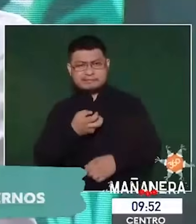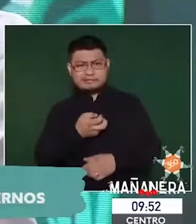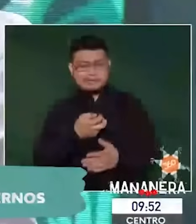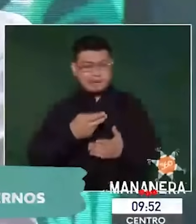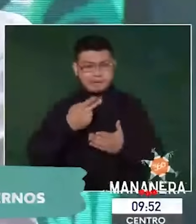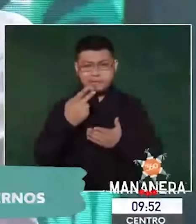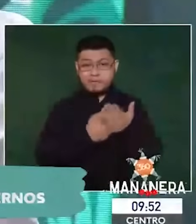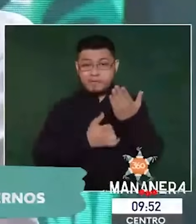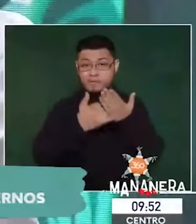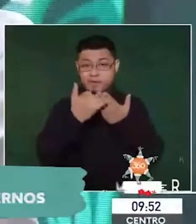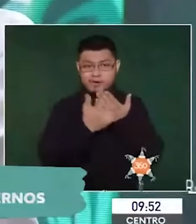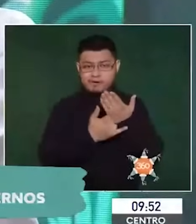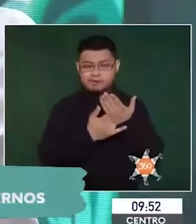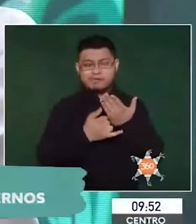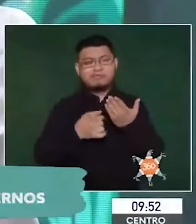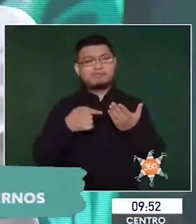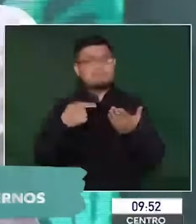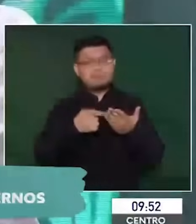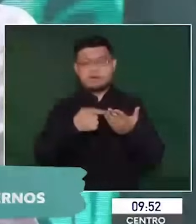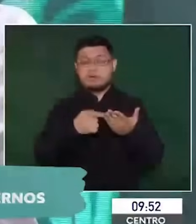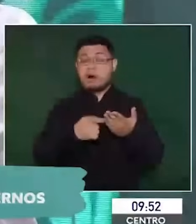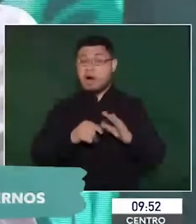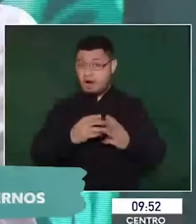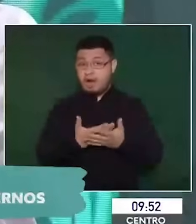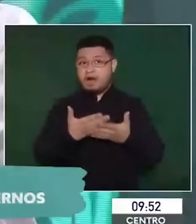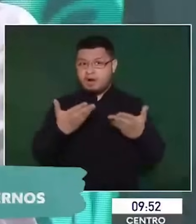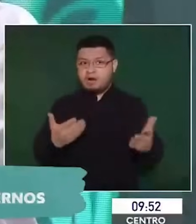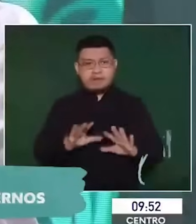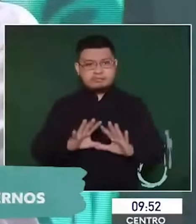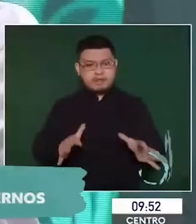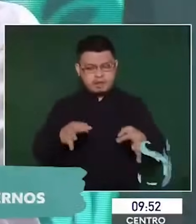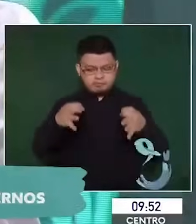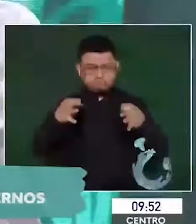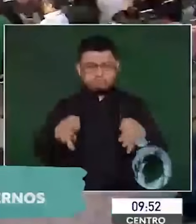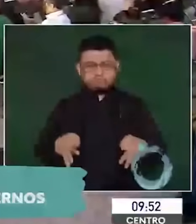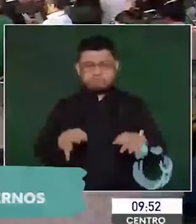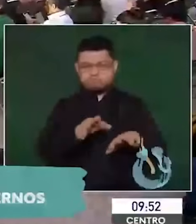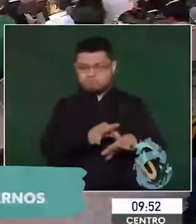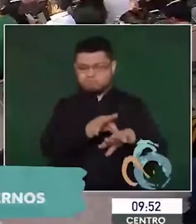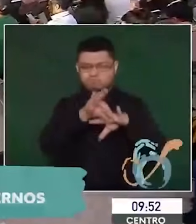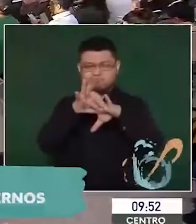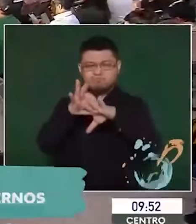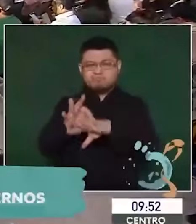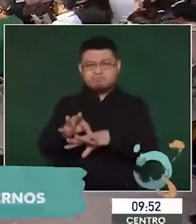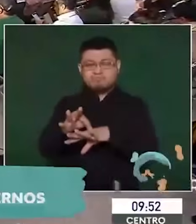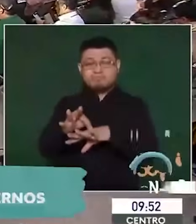es una realidad por la ingeniería